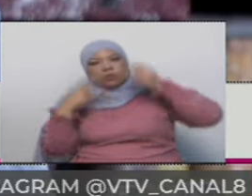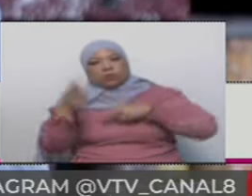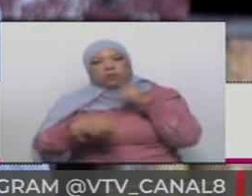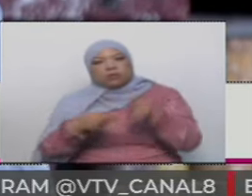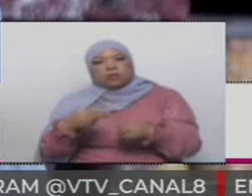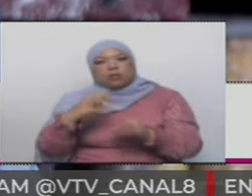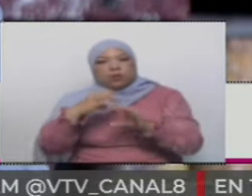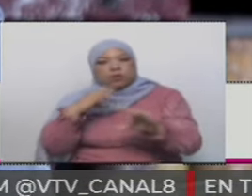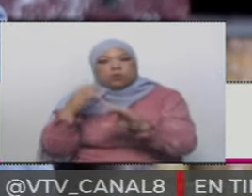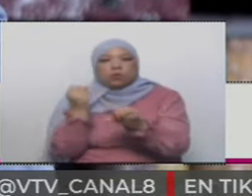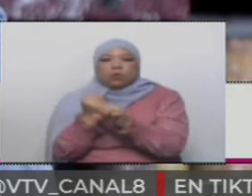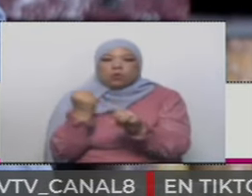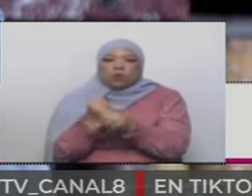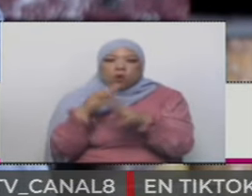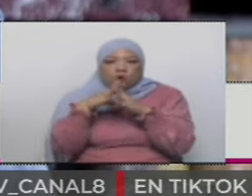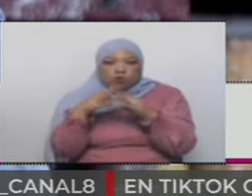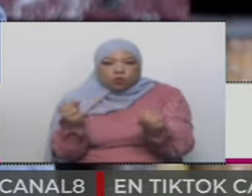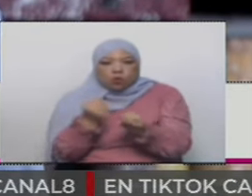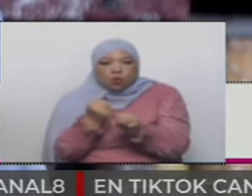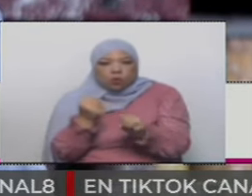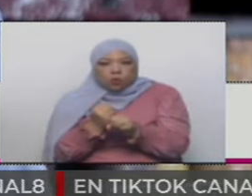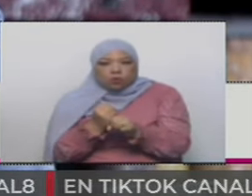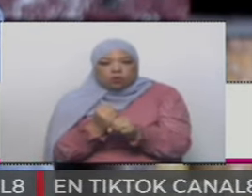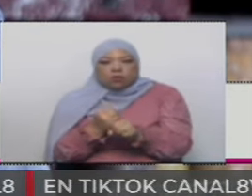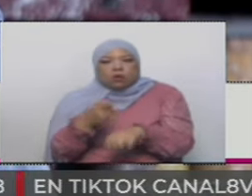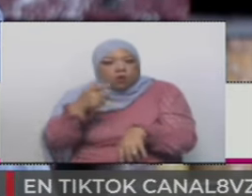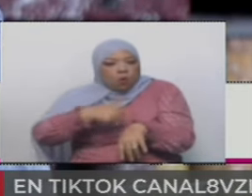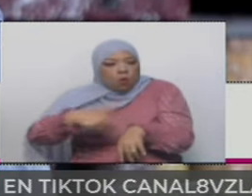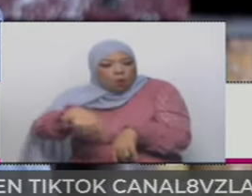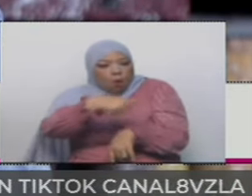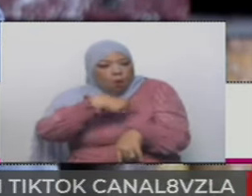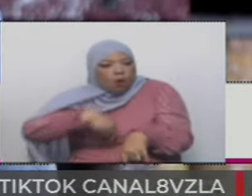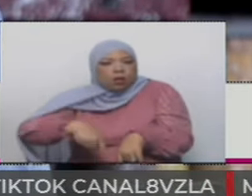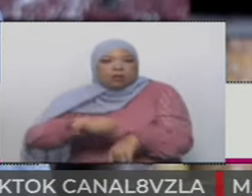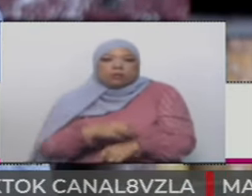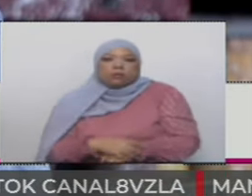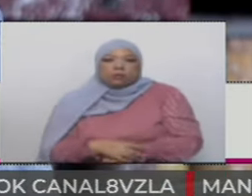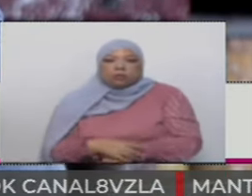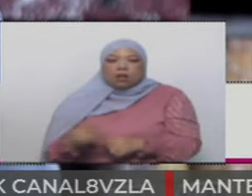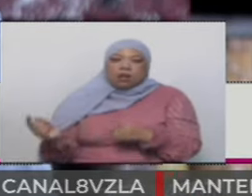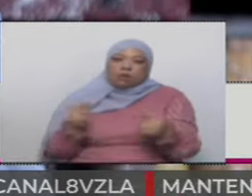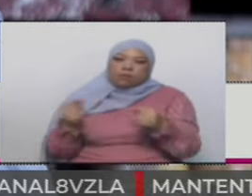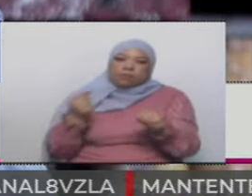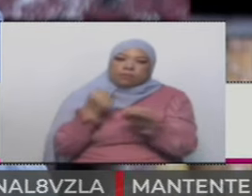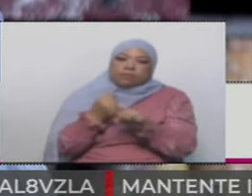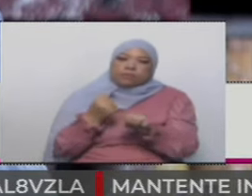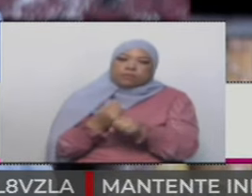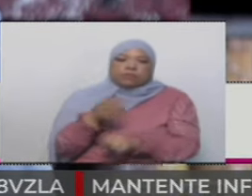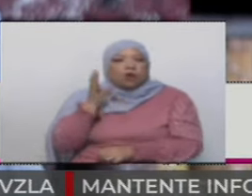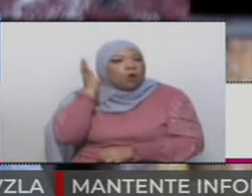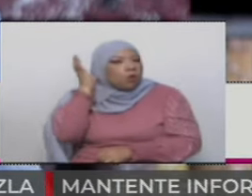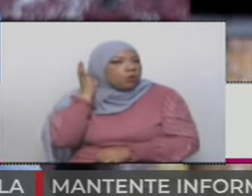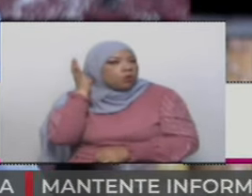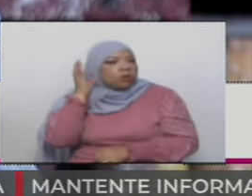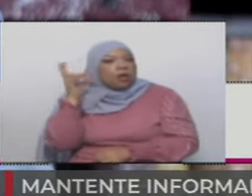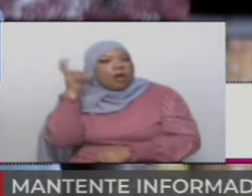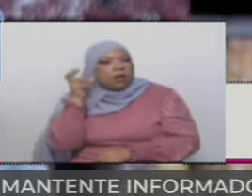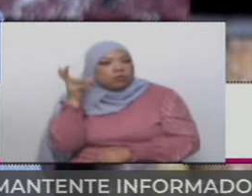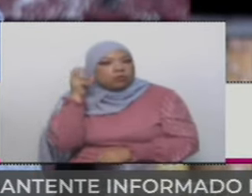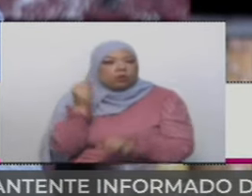trenes, todos, horas y horas, hablando, creando conciencia,